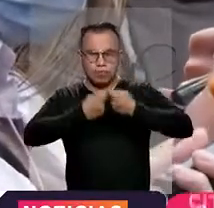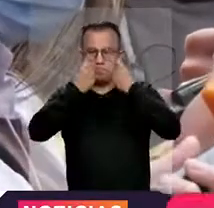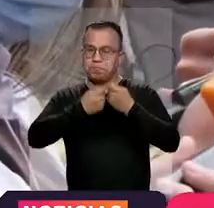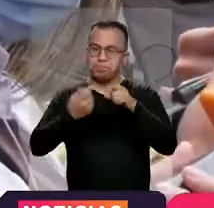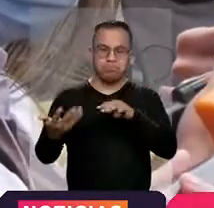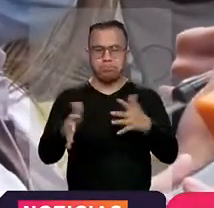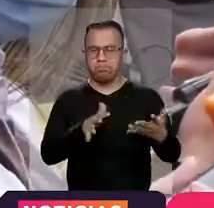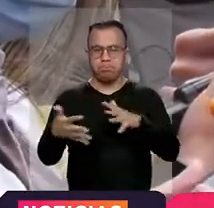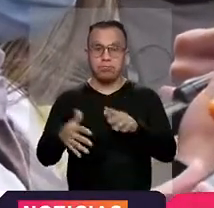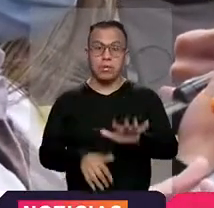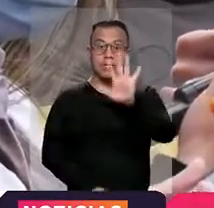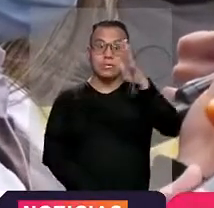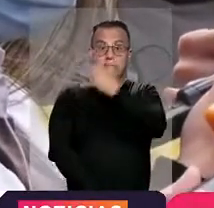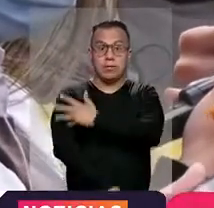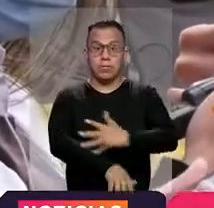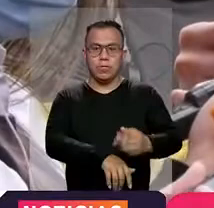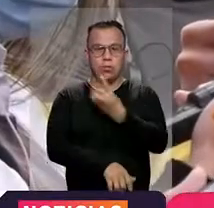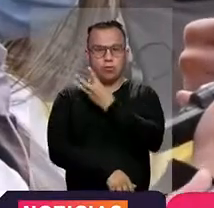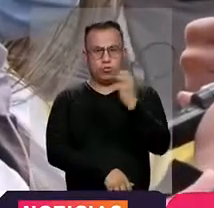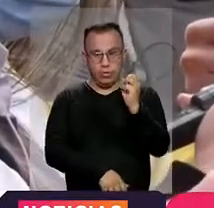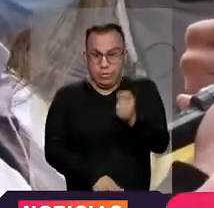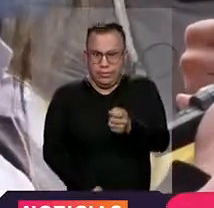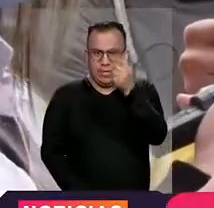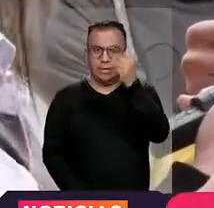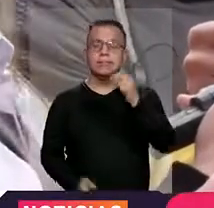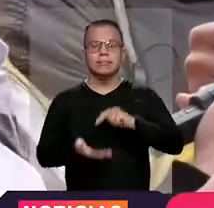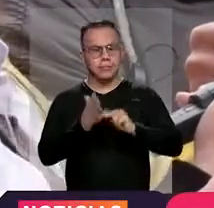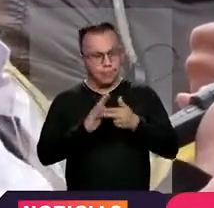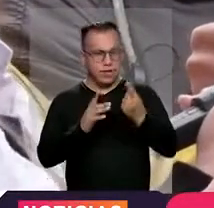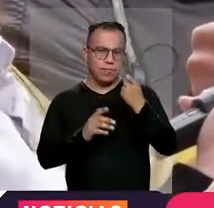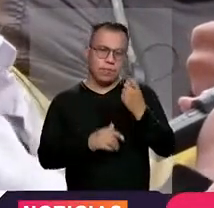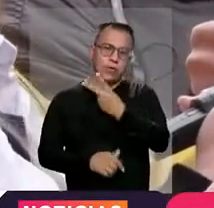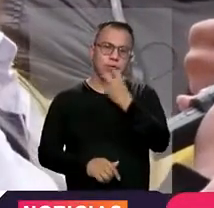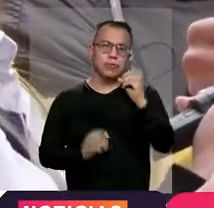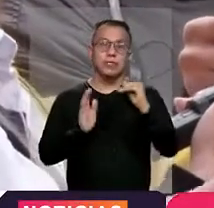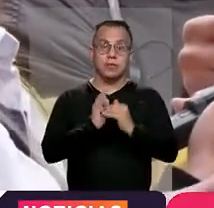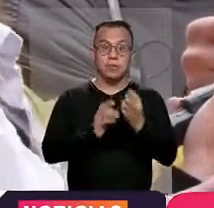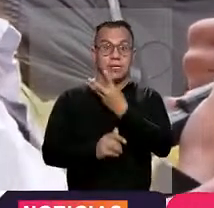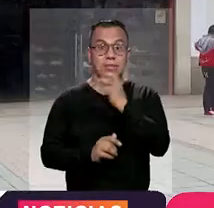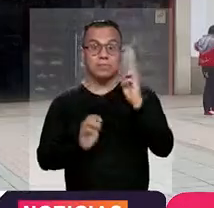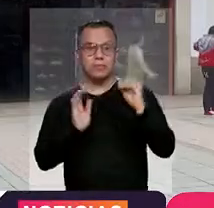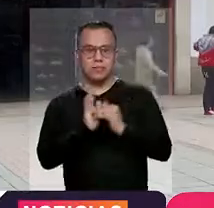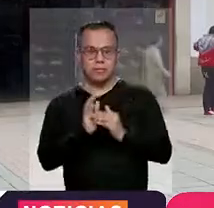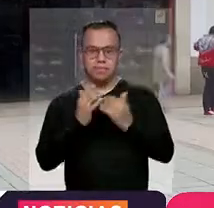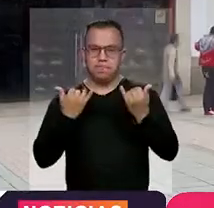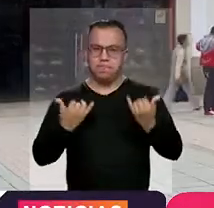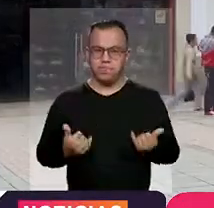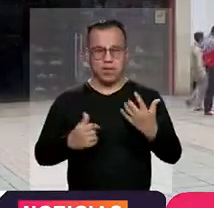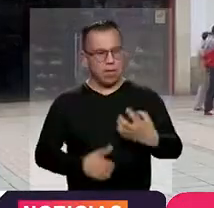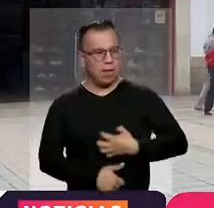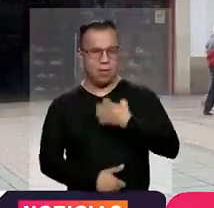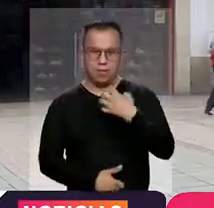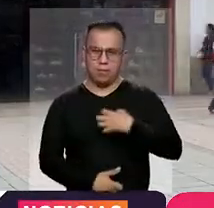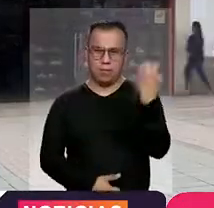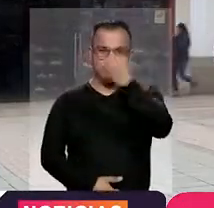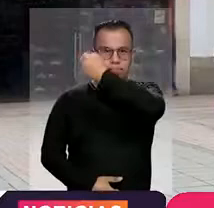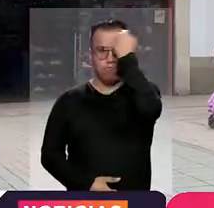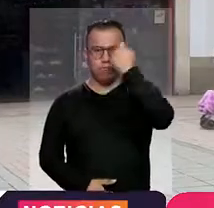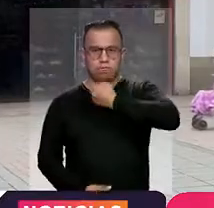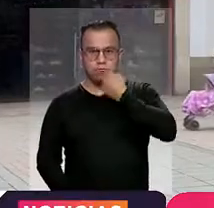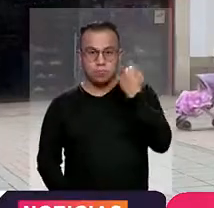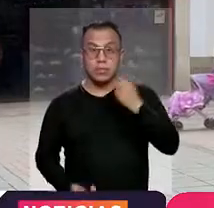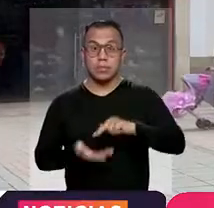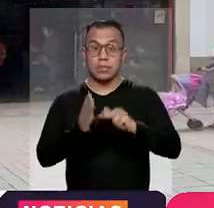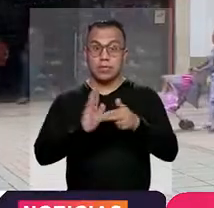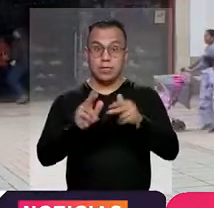o menos en 5.800.000 casi. O sea que nos faltan entre 200.000 y 300.000. Respecto a las quejas desde Soacha por quedar